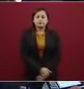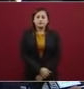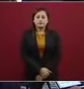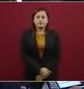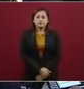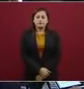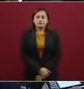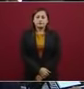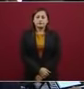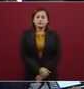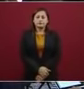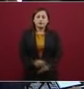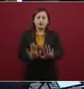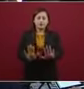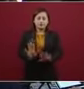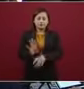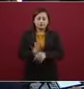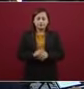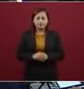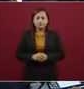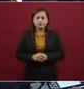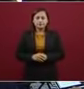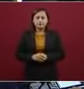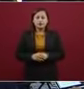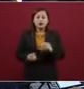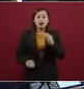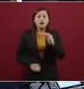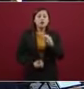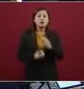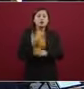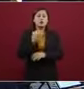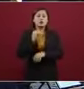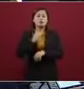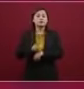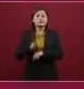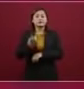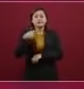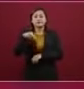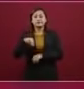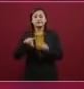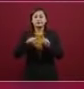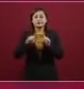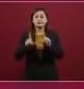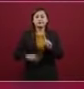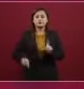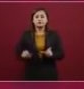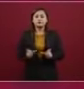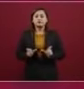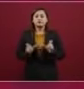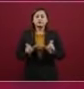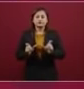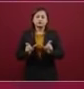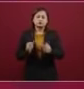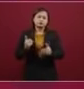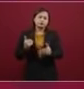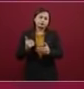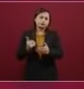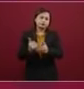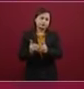usted. A ver, la creación de la Guardia Nacional tiene varias etapas. El primero